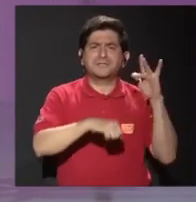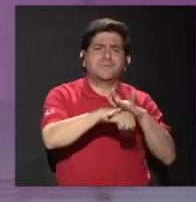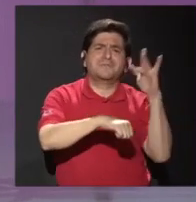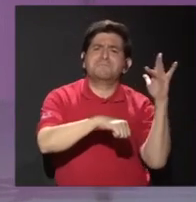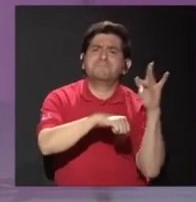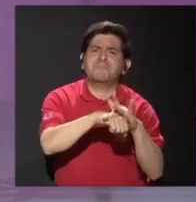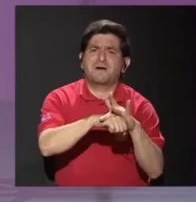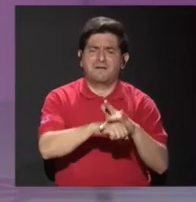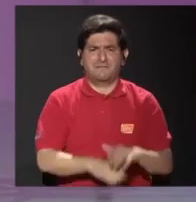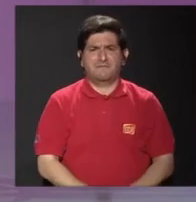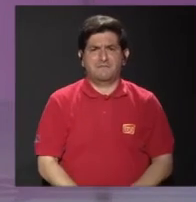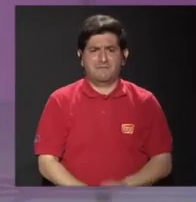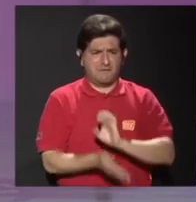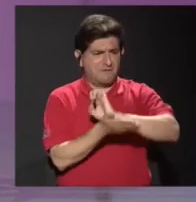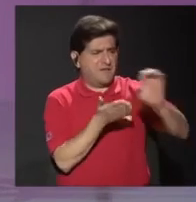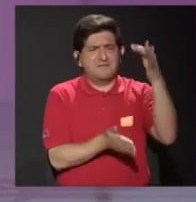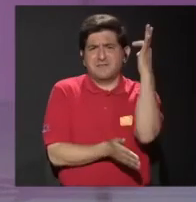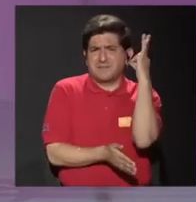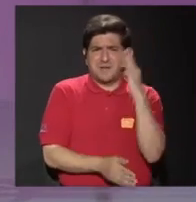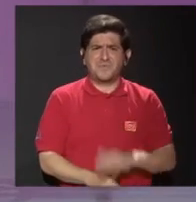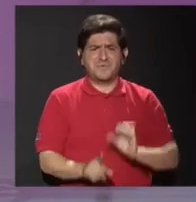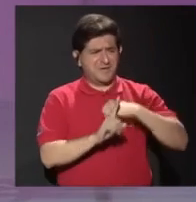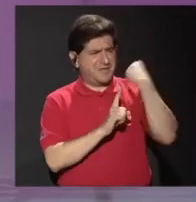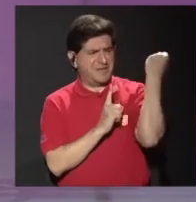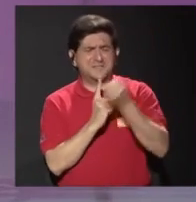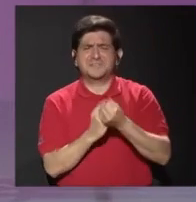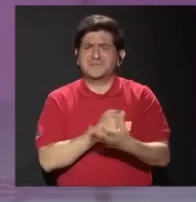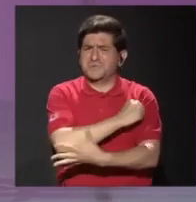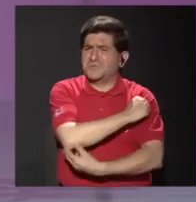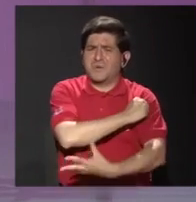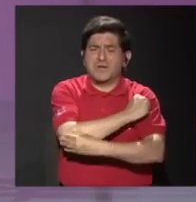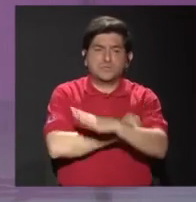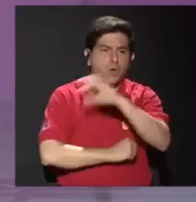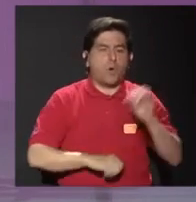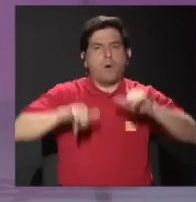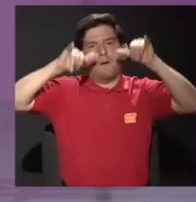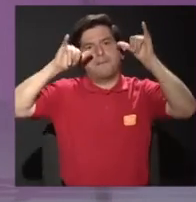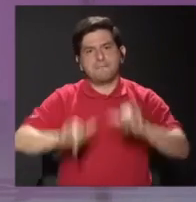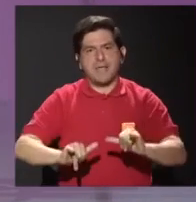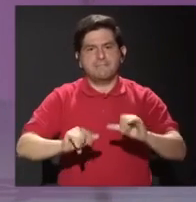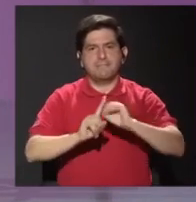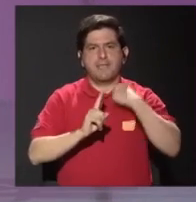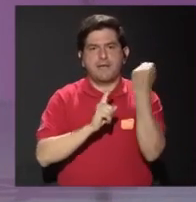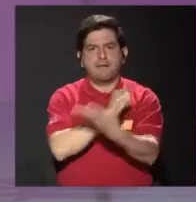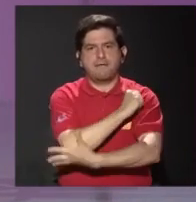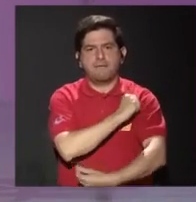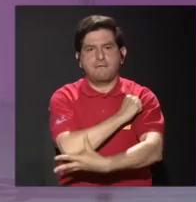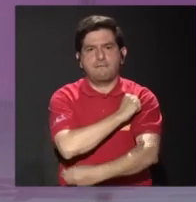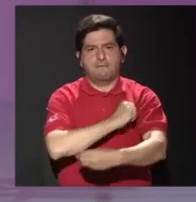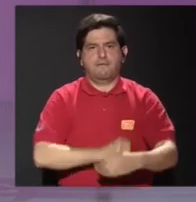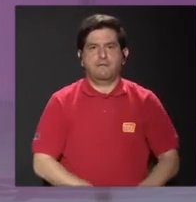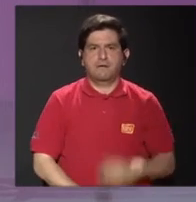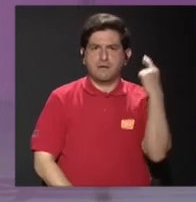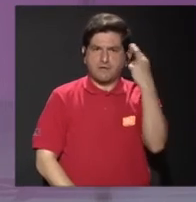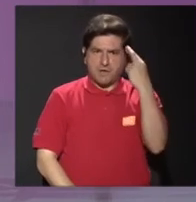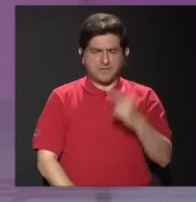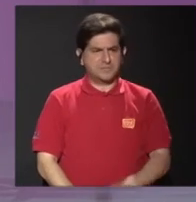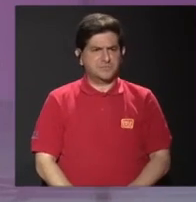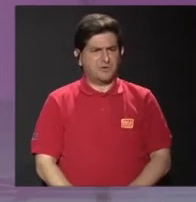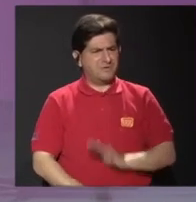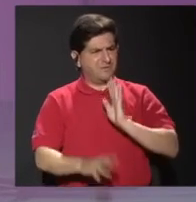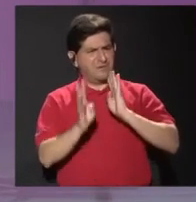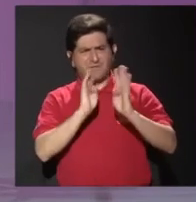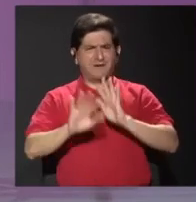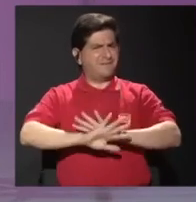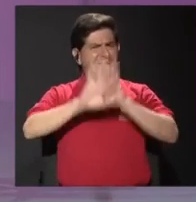para evitar que las mujeres caigan en situaciones de pobreza o permanezcan en situaciones de pobreza porque no hablamos con claridad